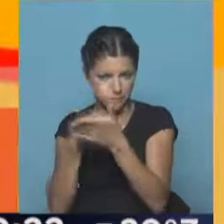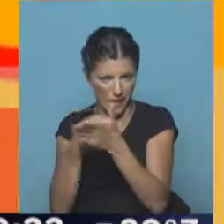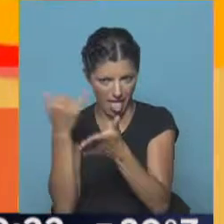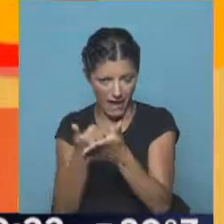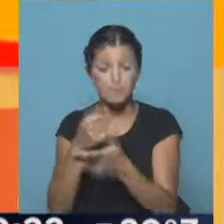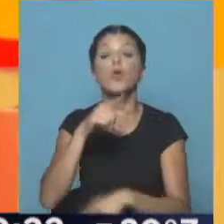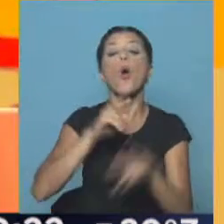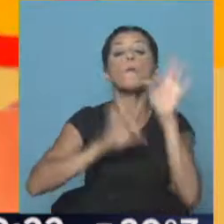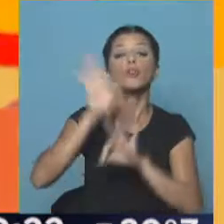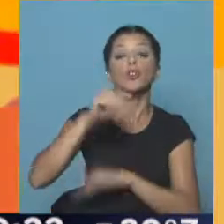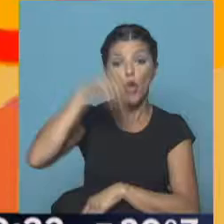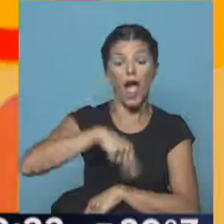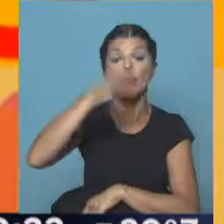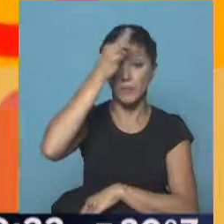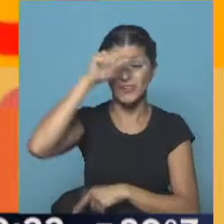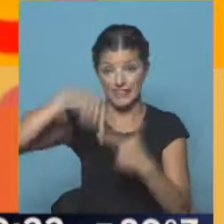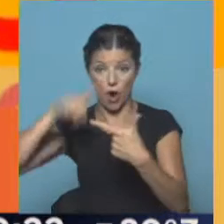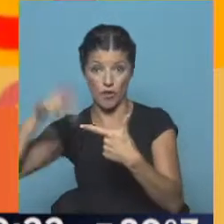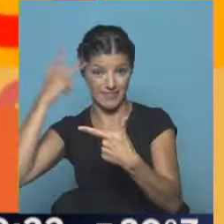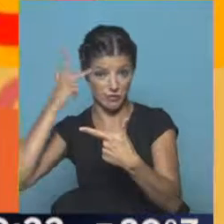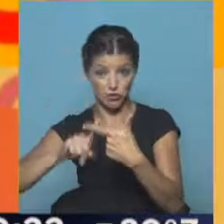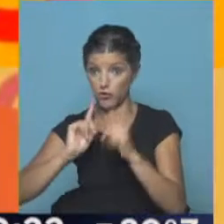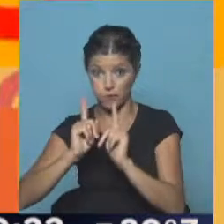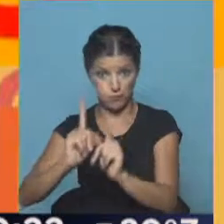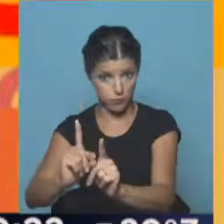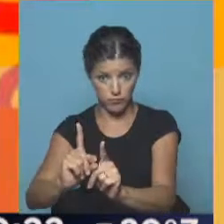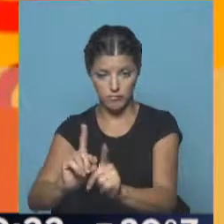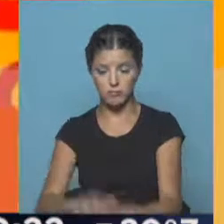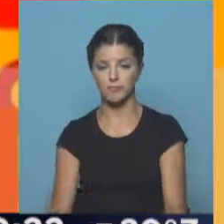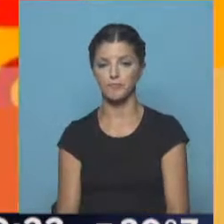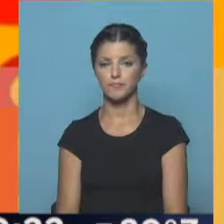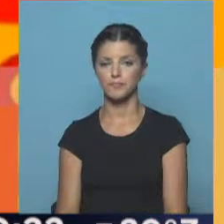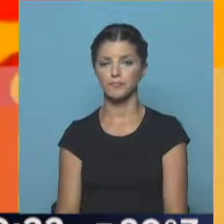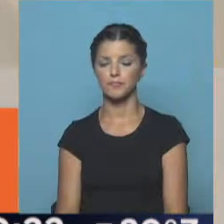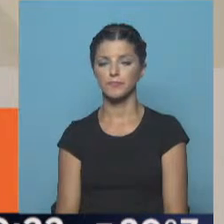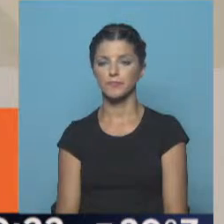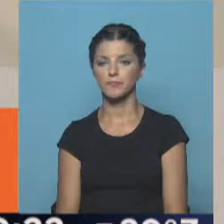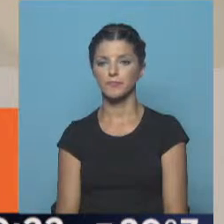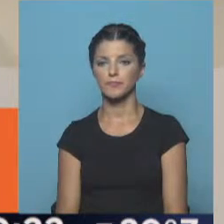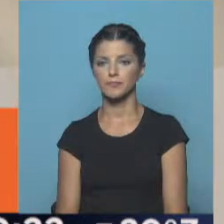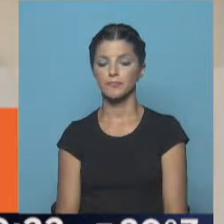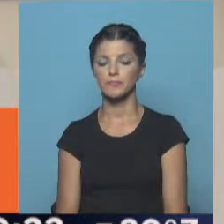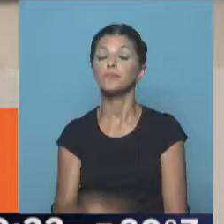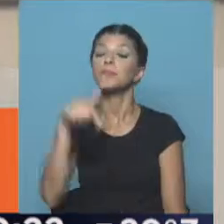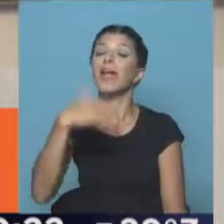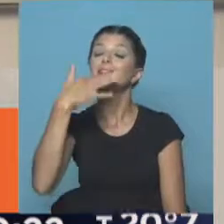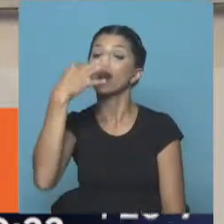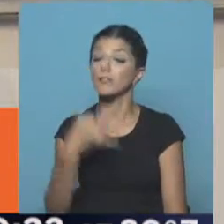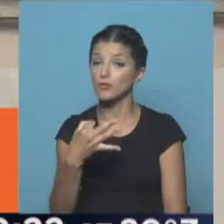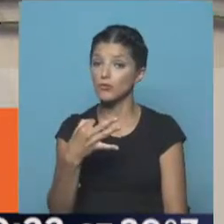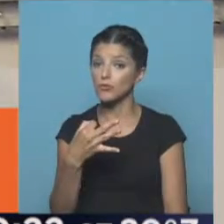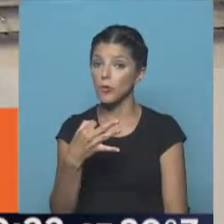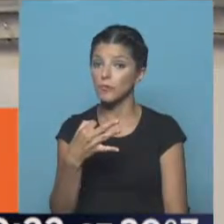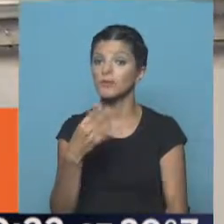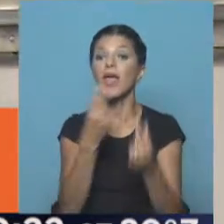Ahora 12 y Ahora 18 continúan tal cual están hasta el momento. Lo que va a llevar esta medida es a una reducción